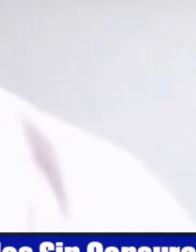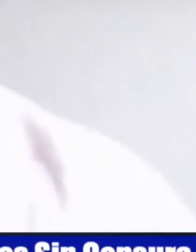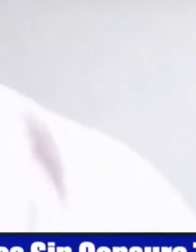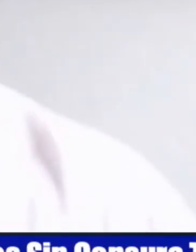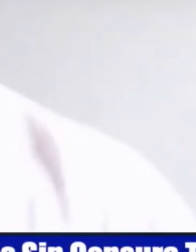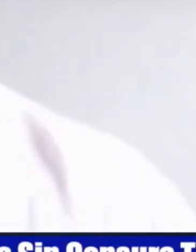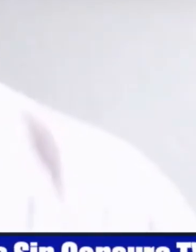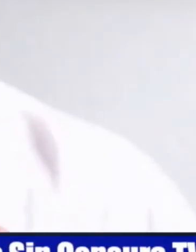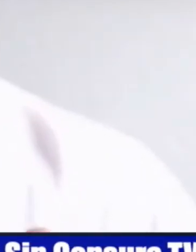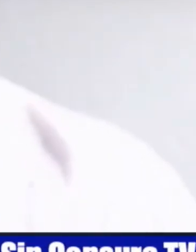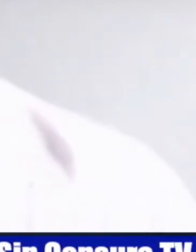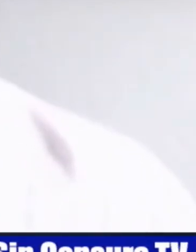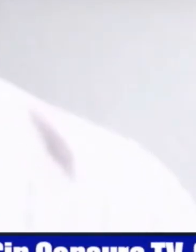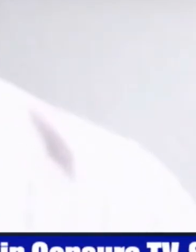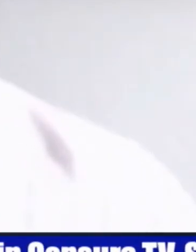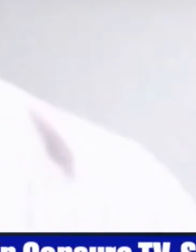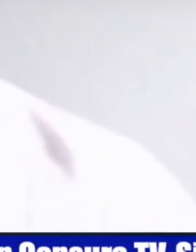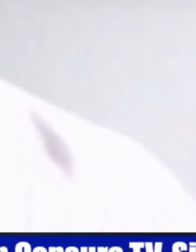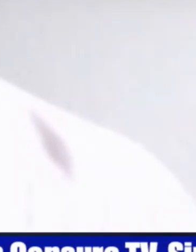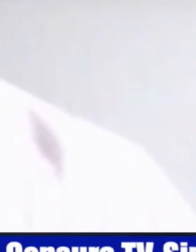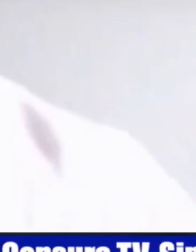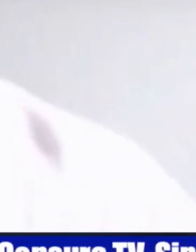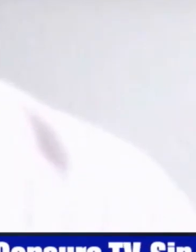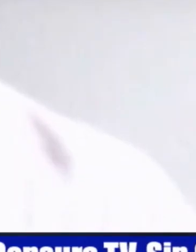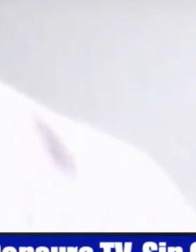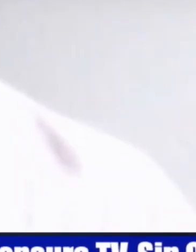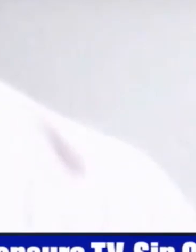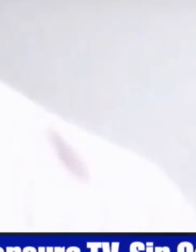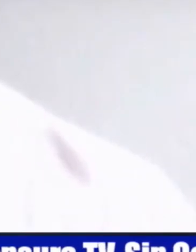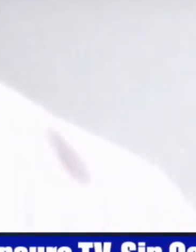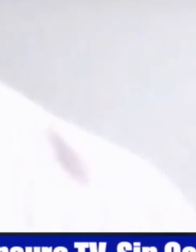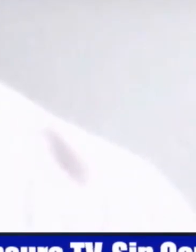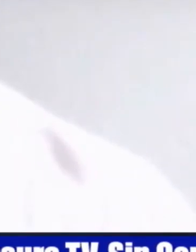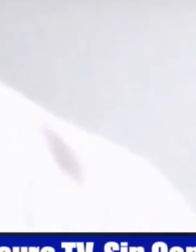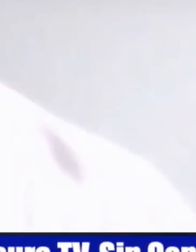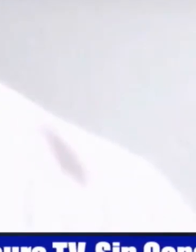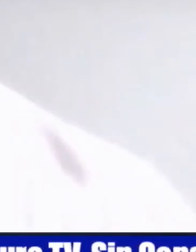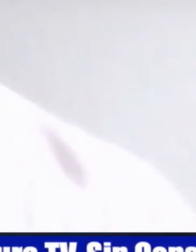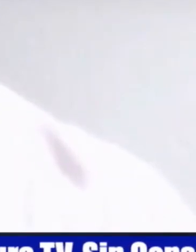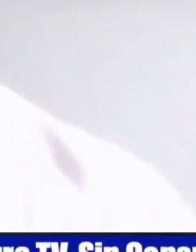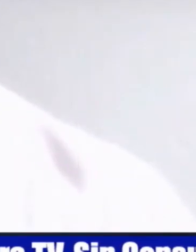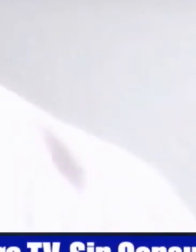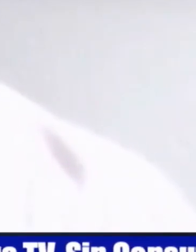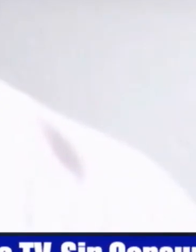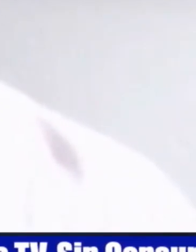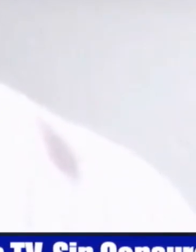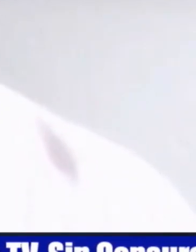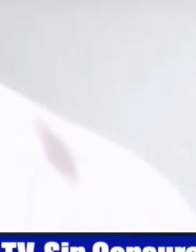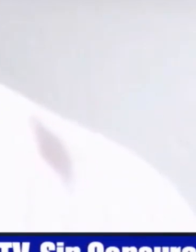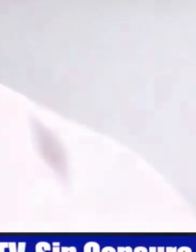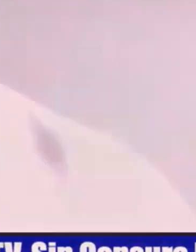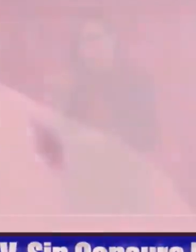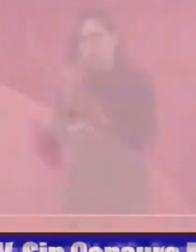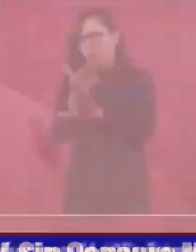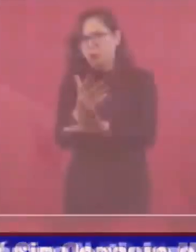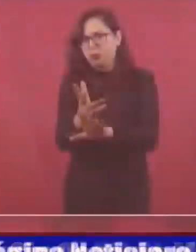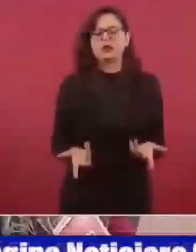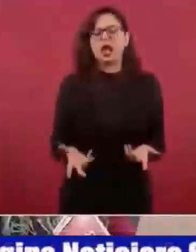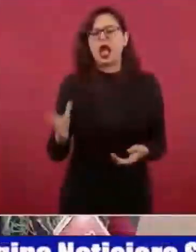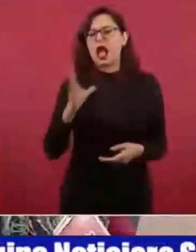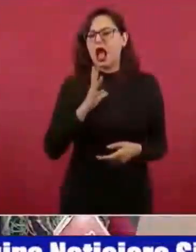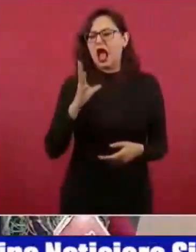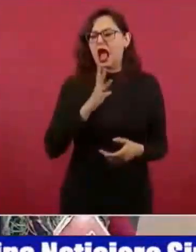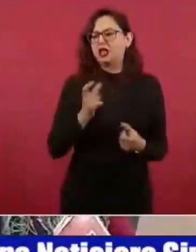en realidad son preguntas que esconden ya una afirmación. ¿Qué va a hacer